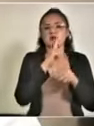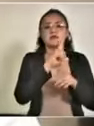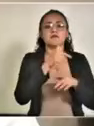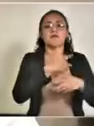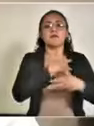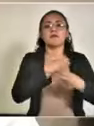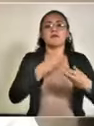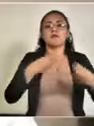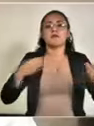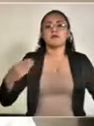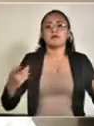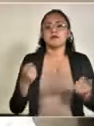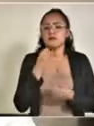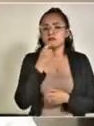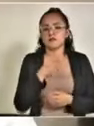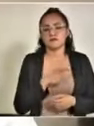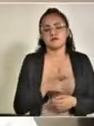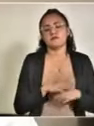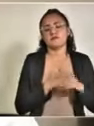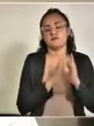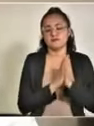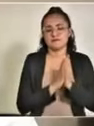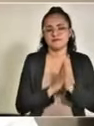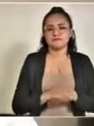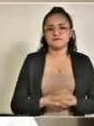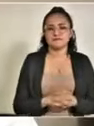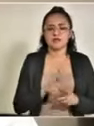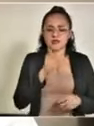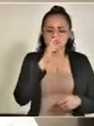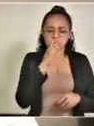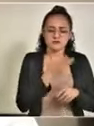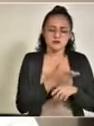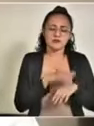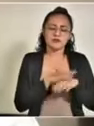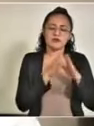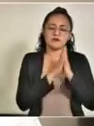contagies. Le dijeron, sé responsable.